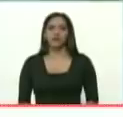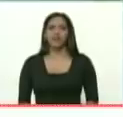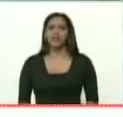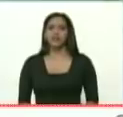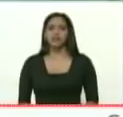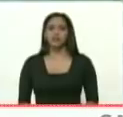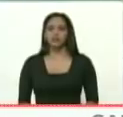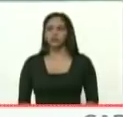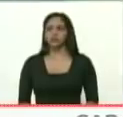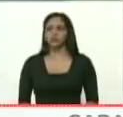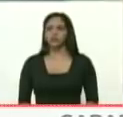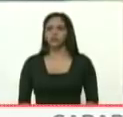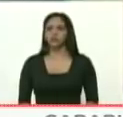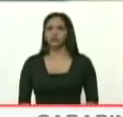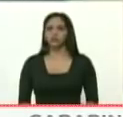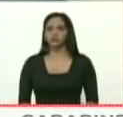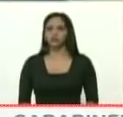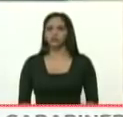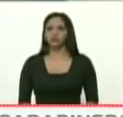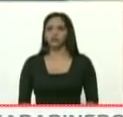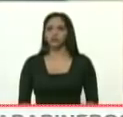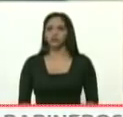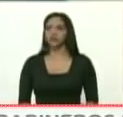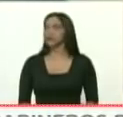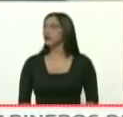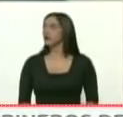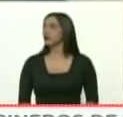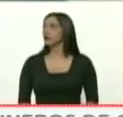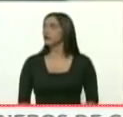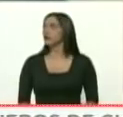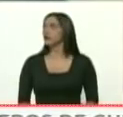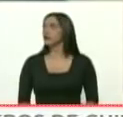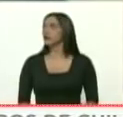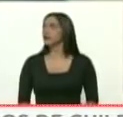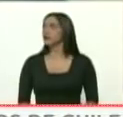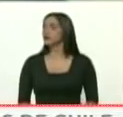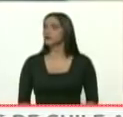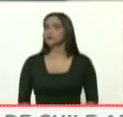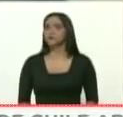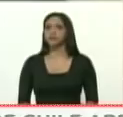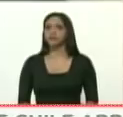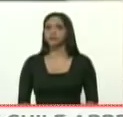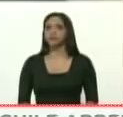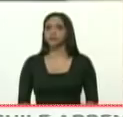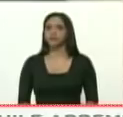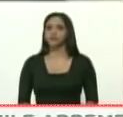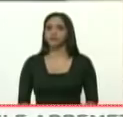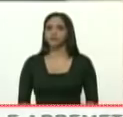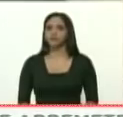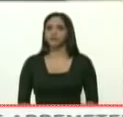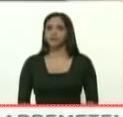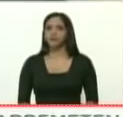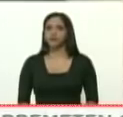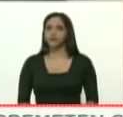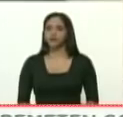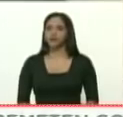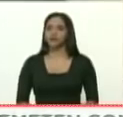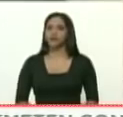dolor de los familiares de la víctima, como arma política para juzgar al gobierno y